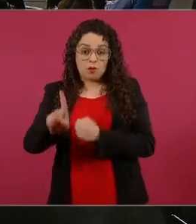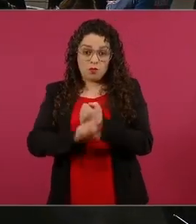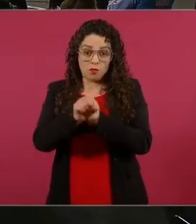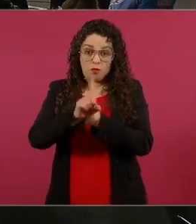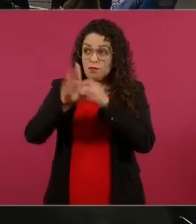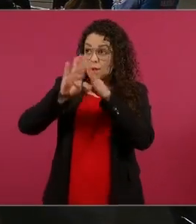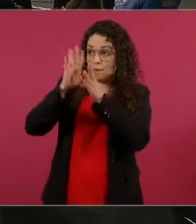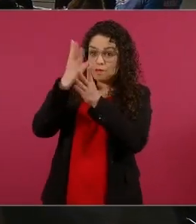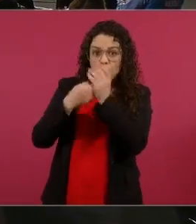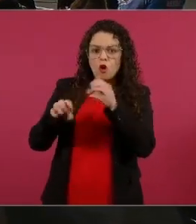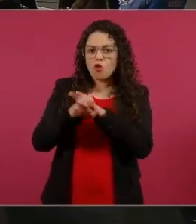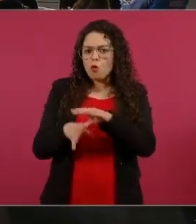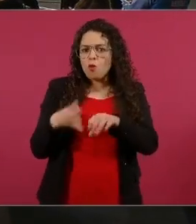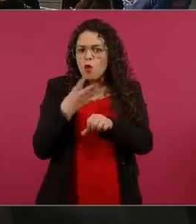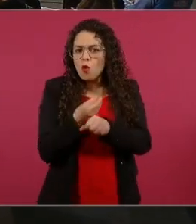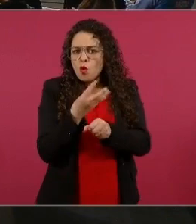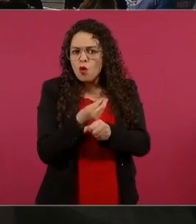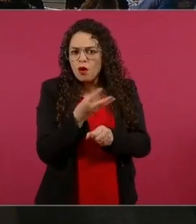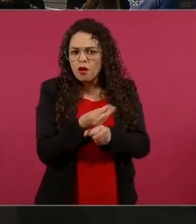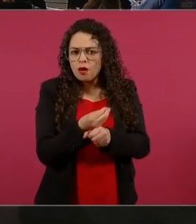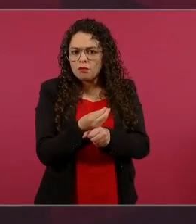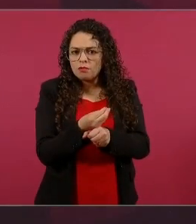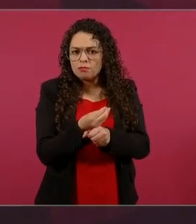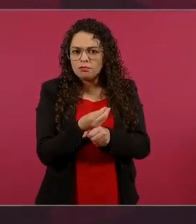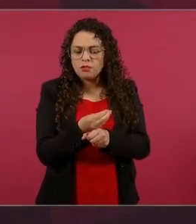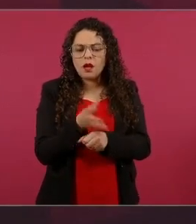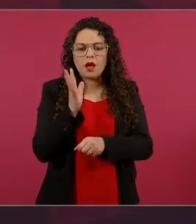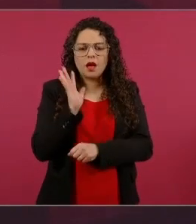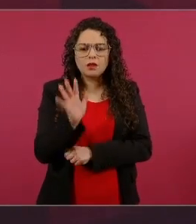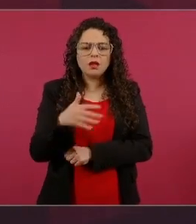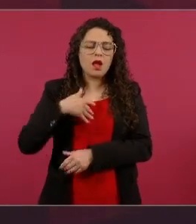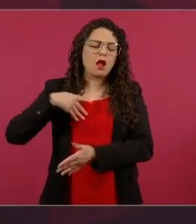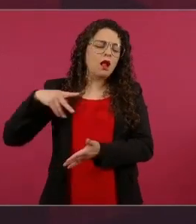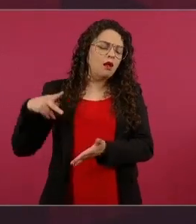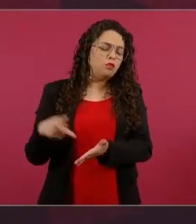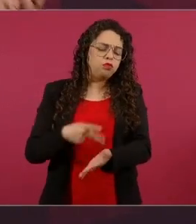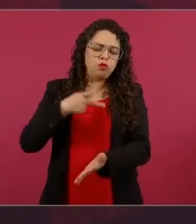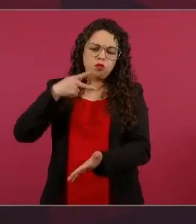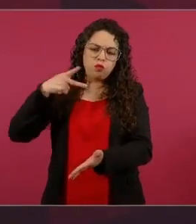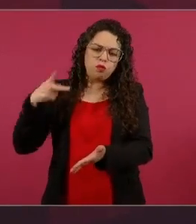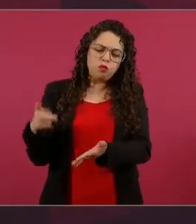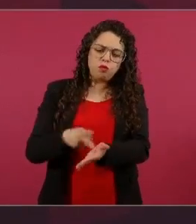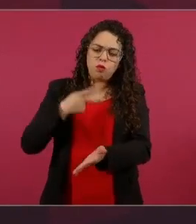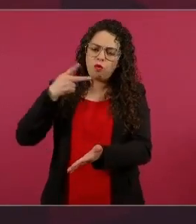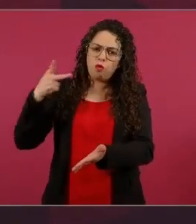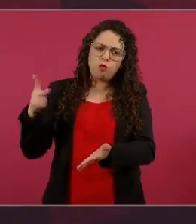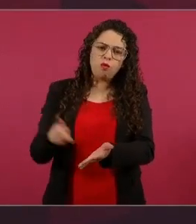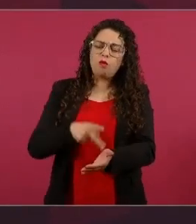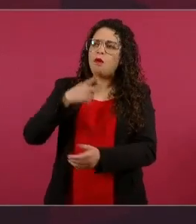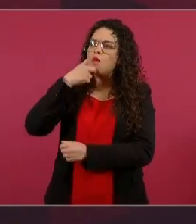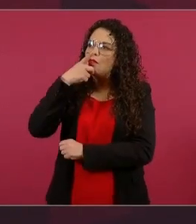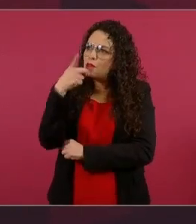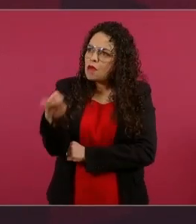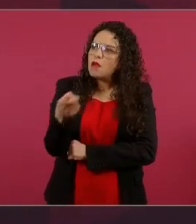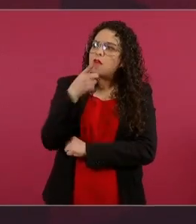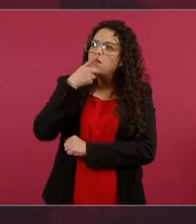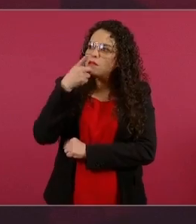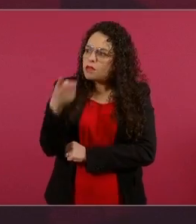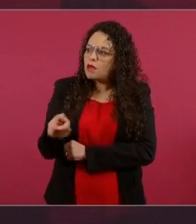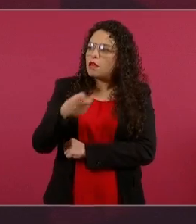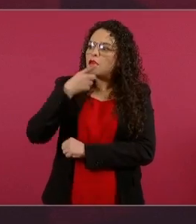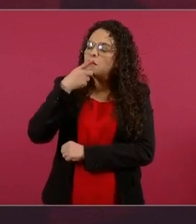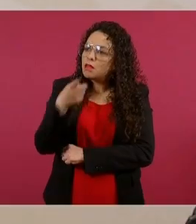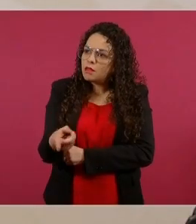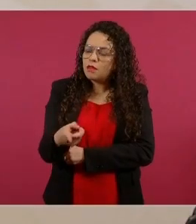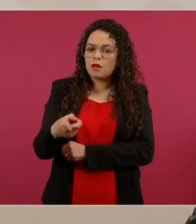hemos cansado de decirles que tienen que atender a los pueblos